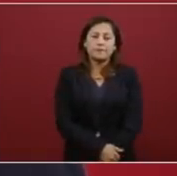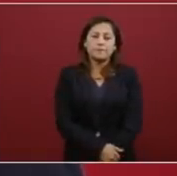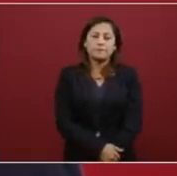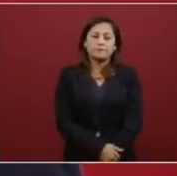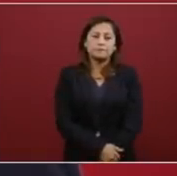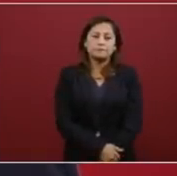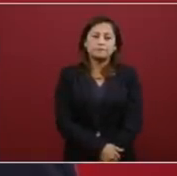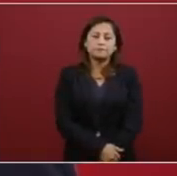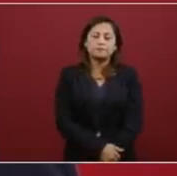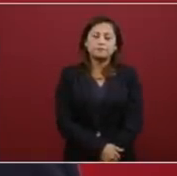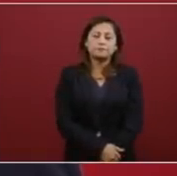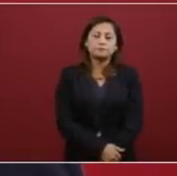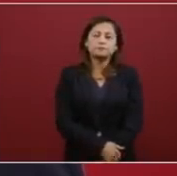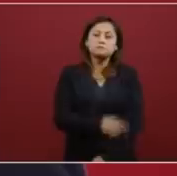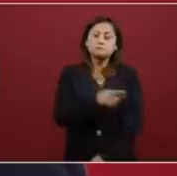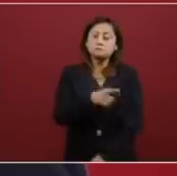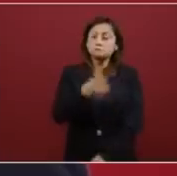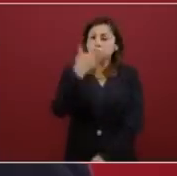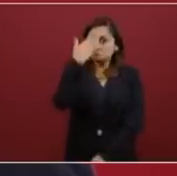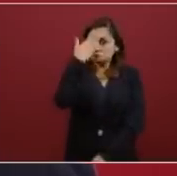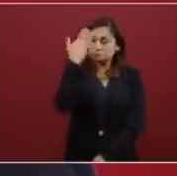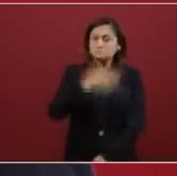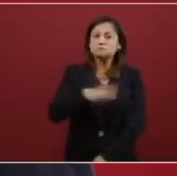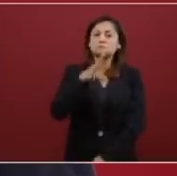la Fiscalía